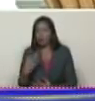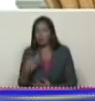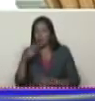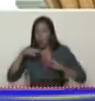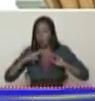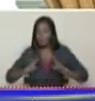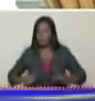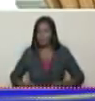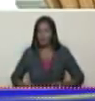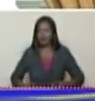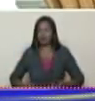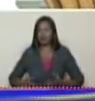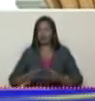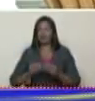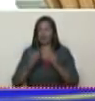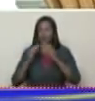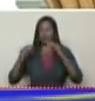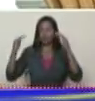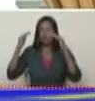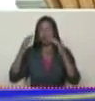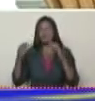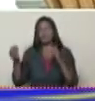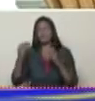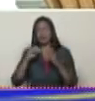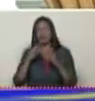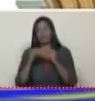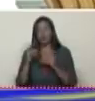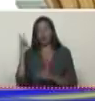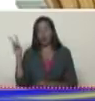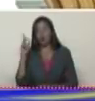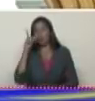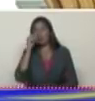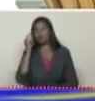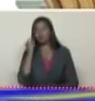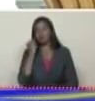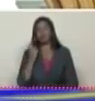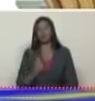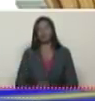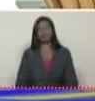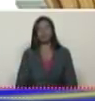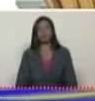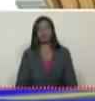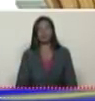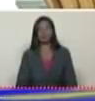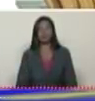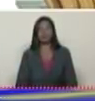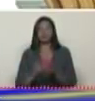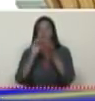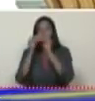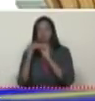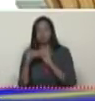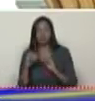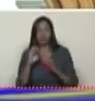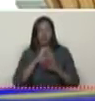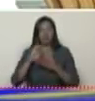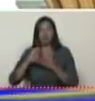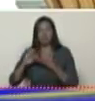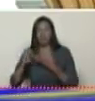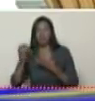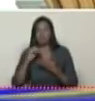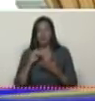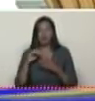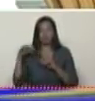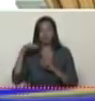humana, que es la inmensa mayoría de los venezolanos y las venezolanas, diseñada, una estrategia diseñada,